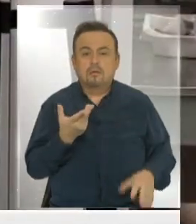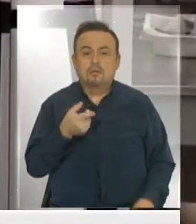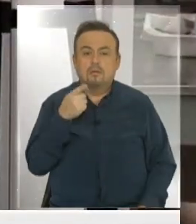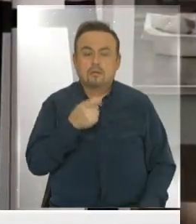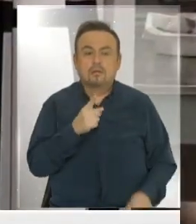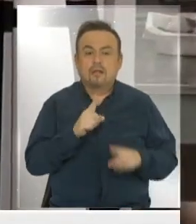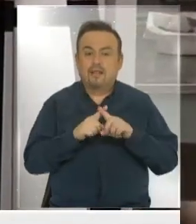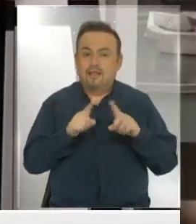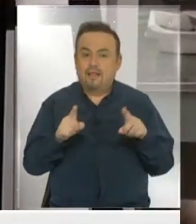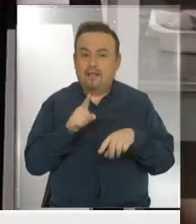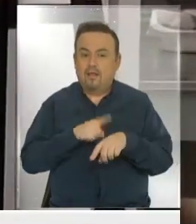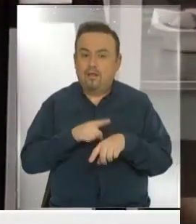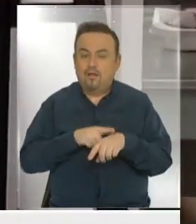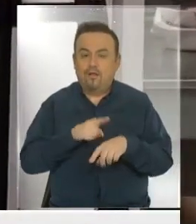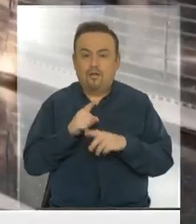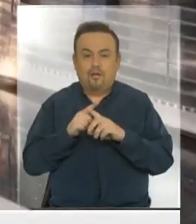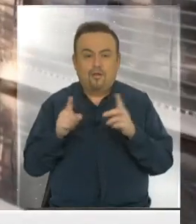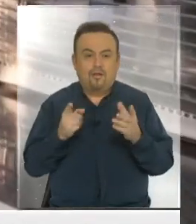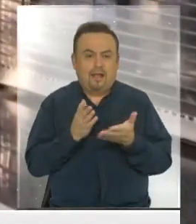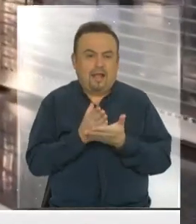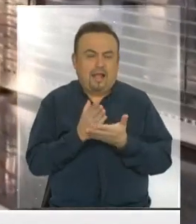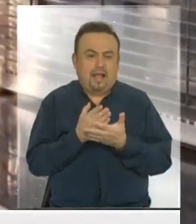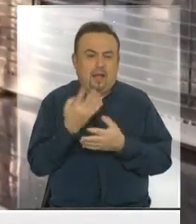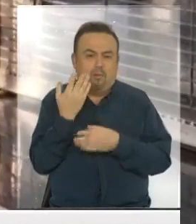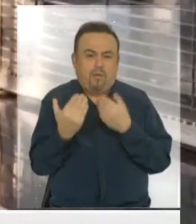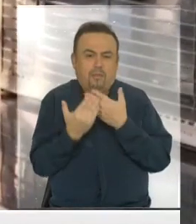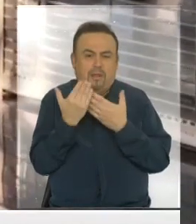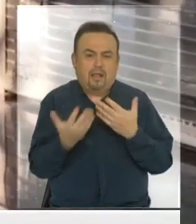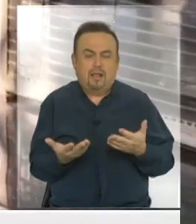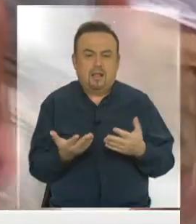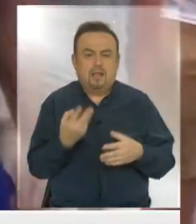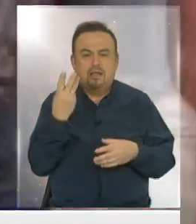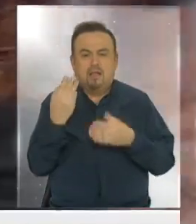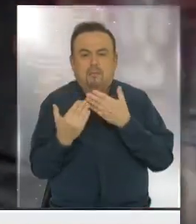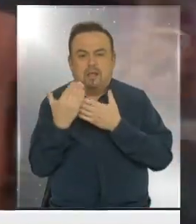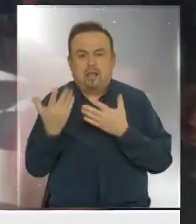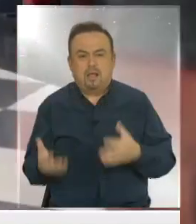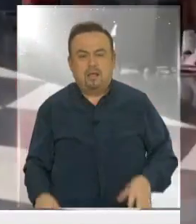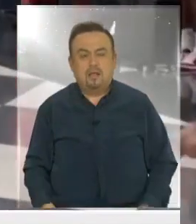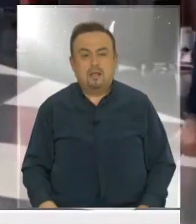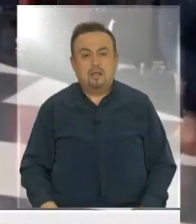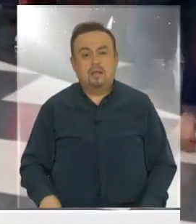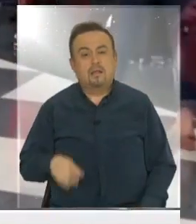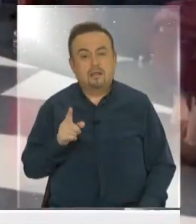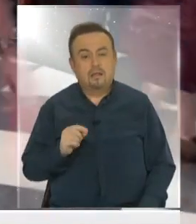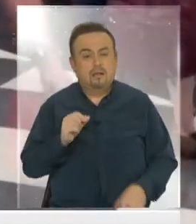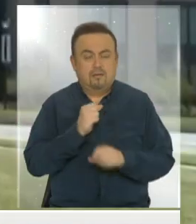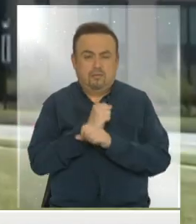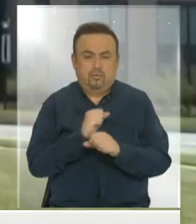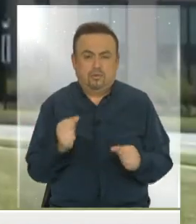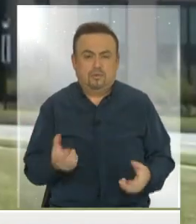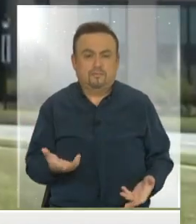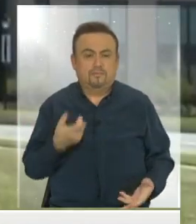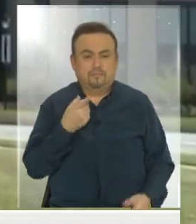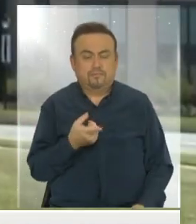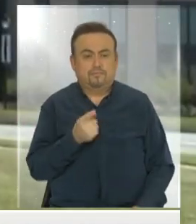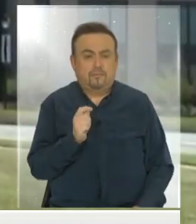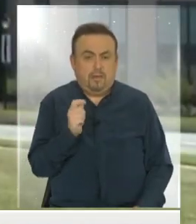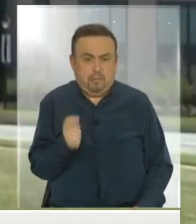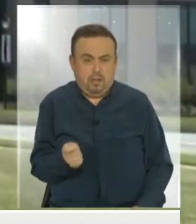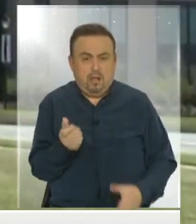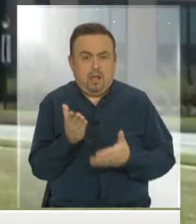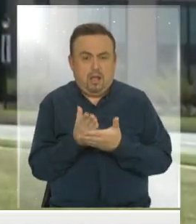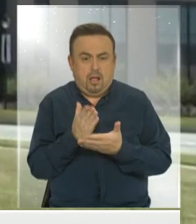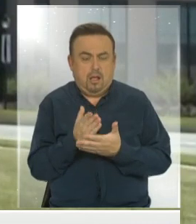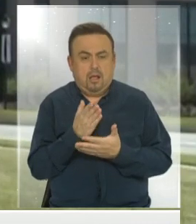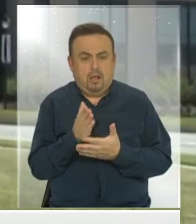la diferencia horario, muchos tenían clases, no sé, a las 4 de la mañana o a las 3 de la mañana. Entonces, era imposible. Y tú pagas una clase, iba a